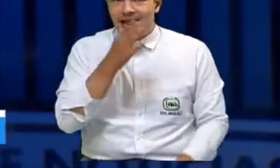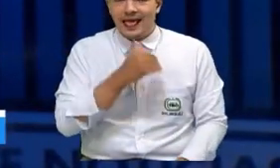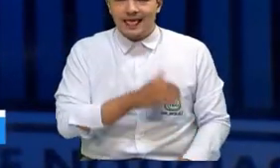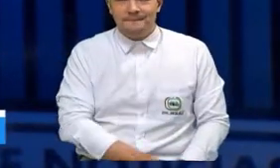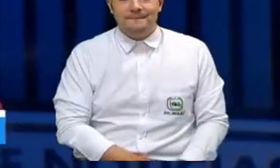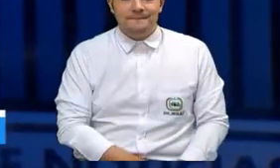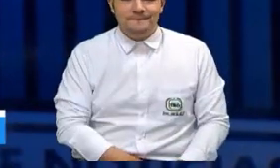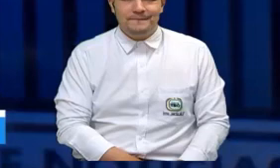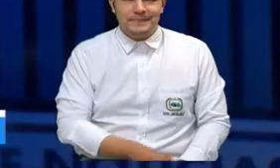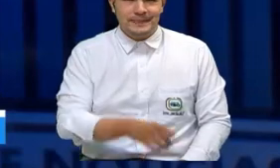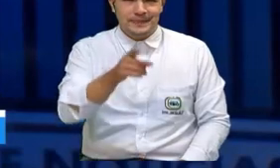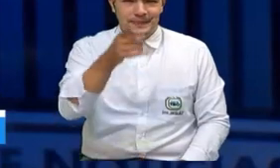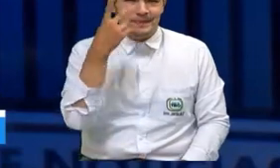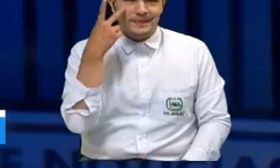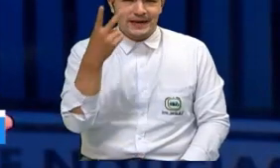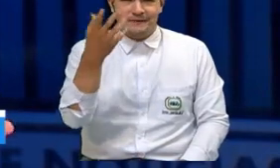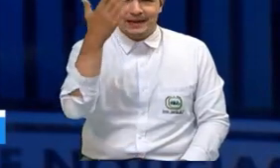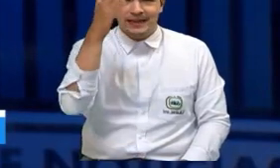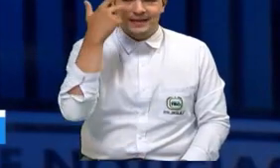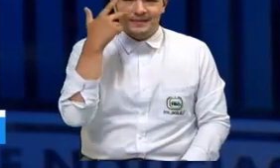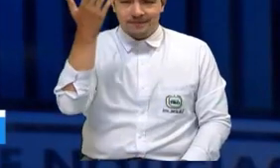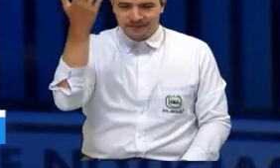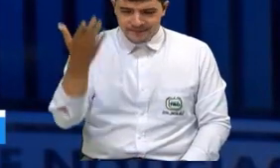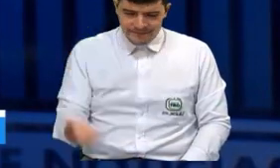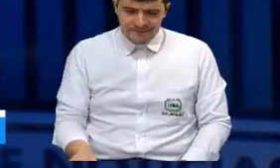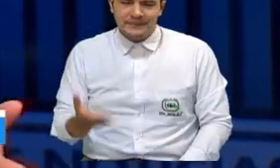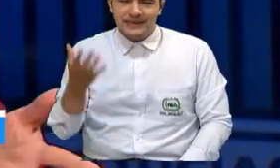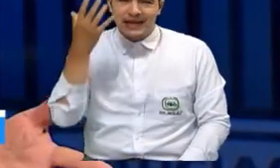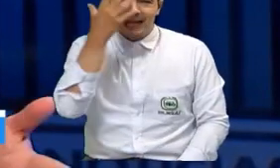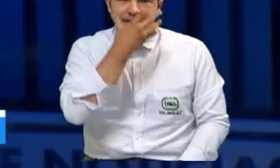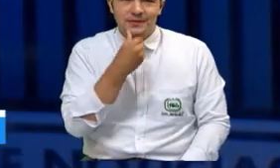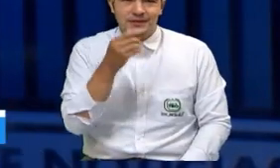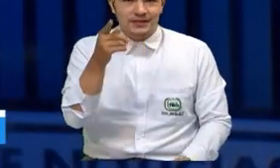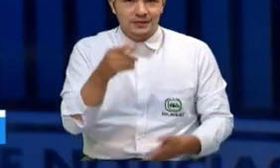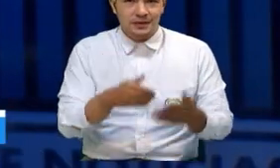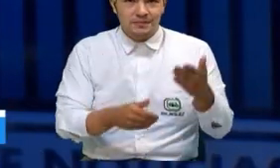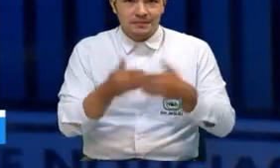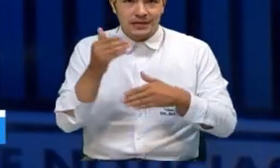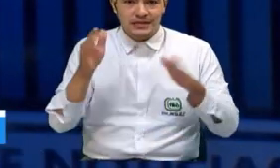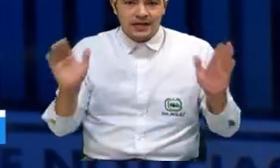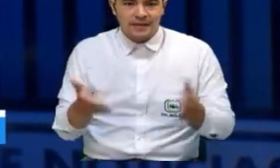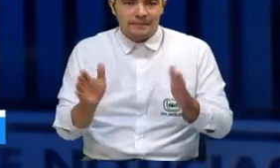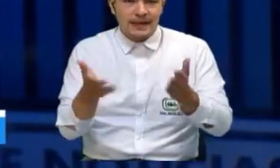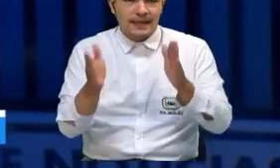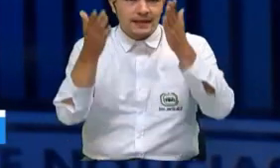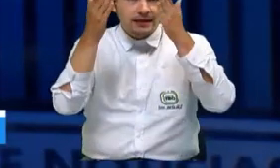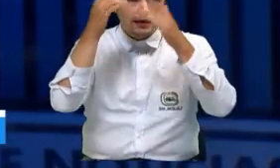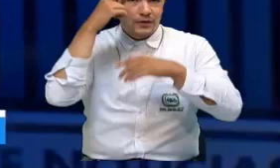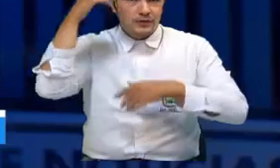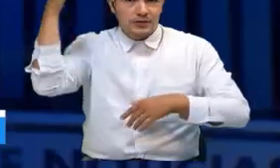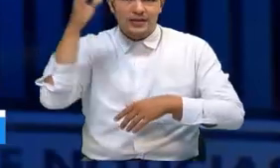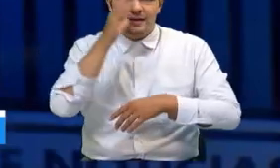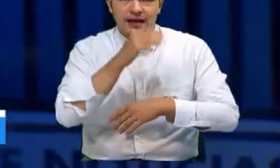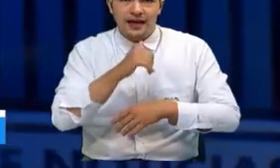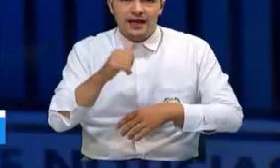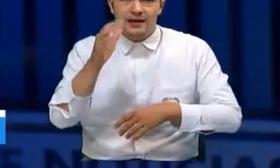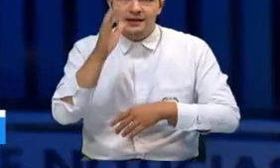Que se miren en un espejo, se vean lo hermosas que son, empiecen a emprender un sueño y que nada ni nadie las detenga en el camino.